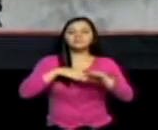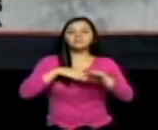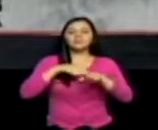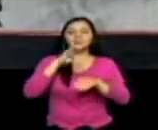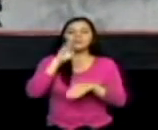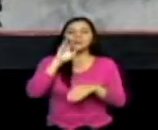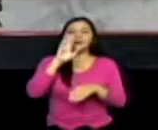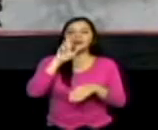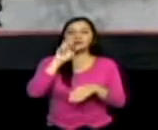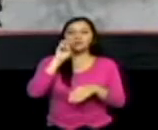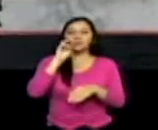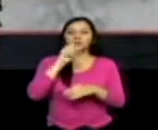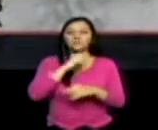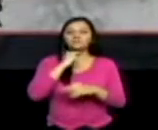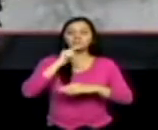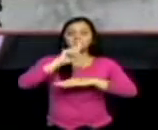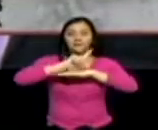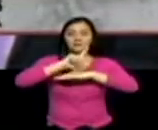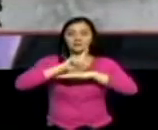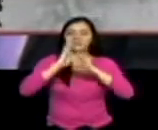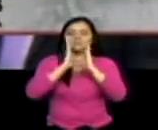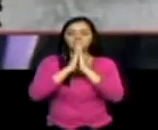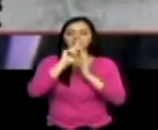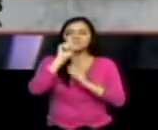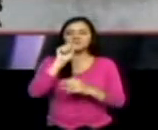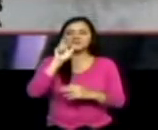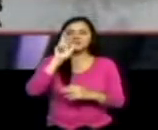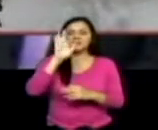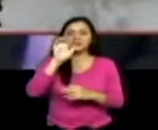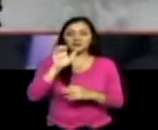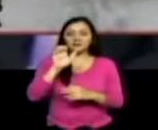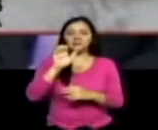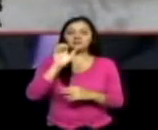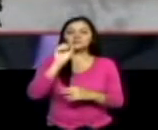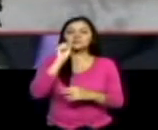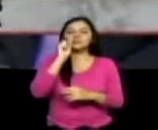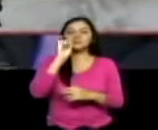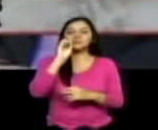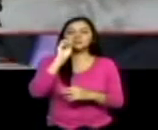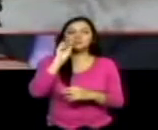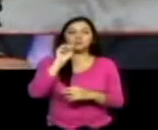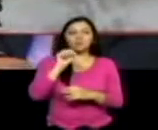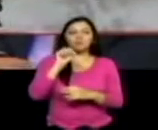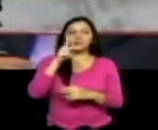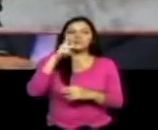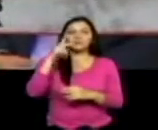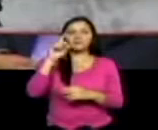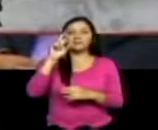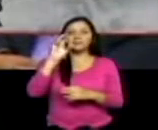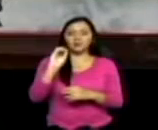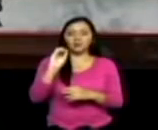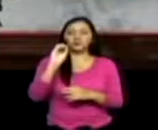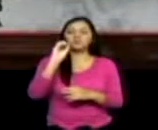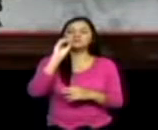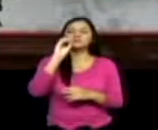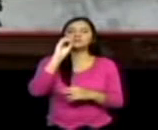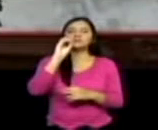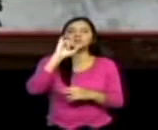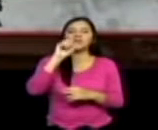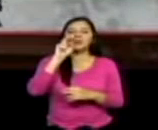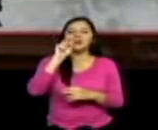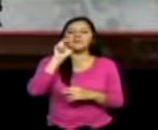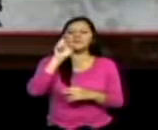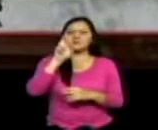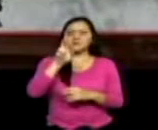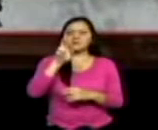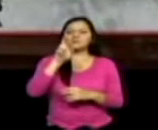Bartolomé Arzobispo de Lima, Francisco de Zárate, Simón Rábago, Pedro de la Puente, Francisco Javier de Chague,